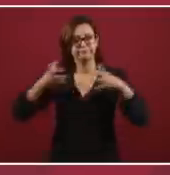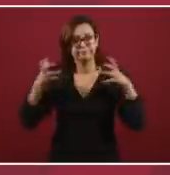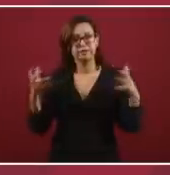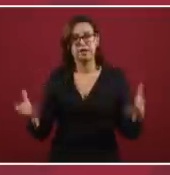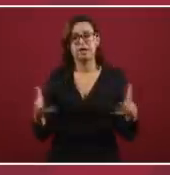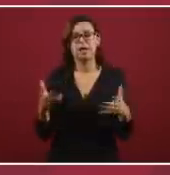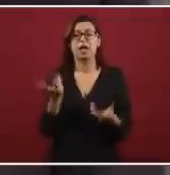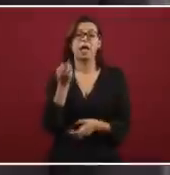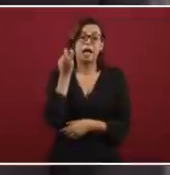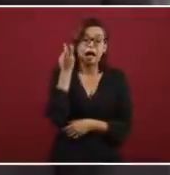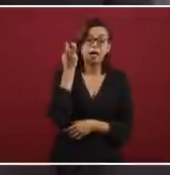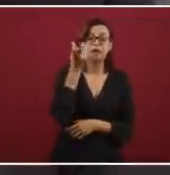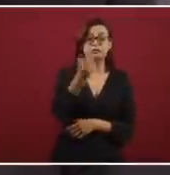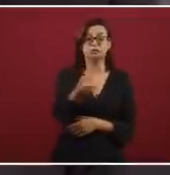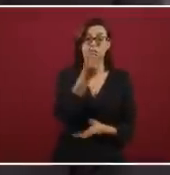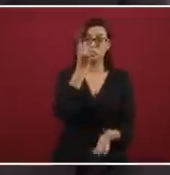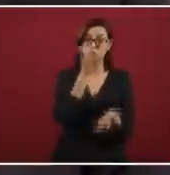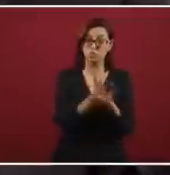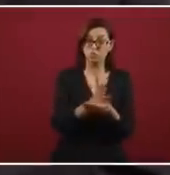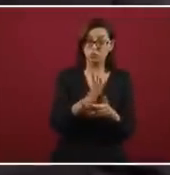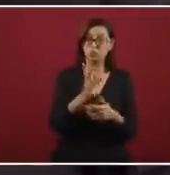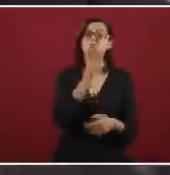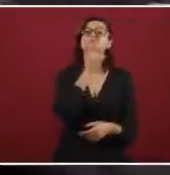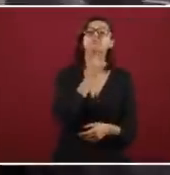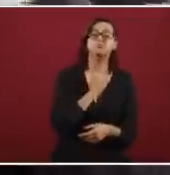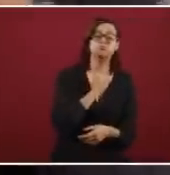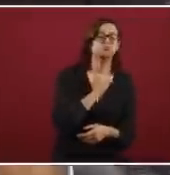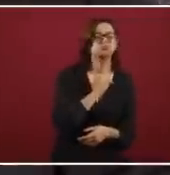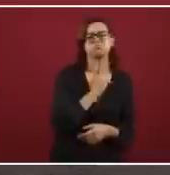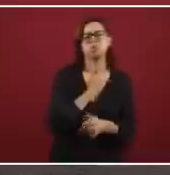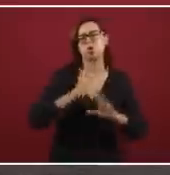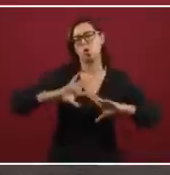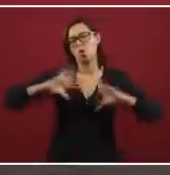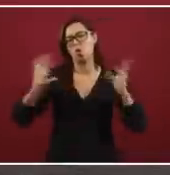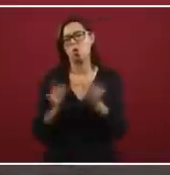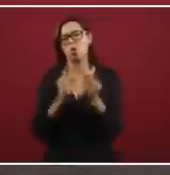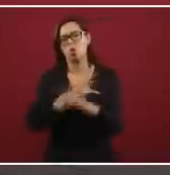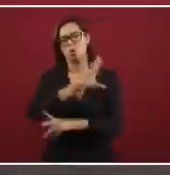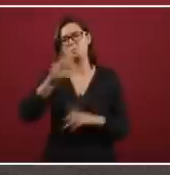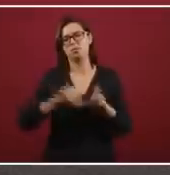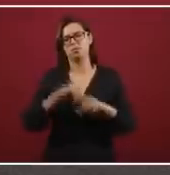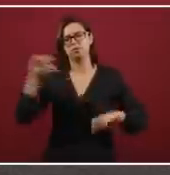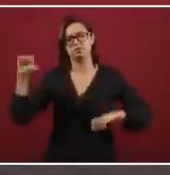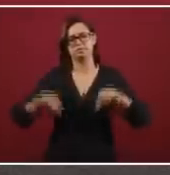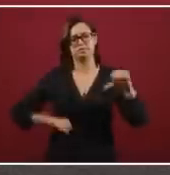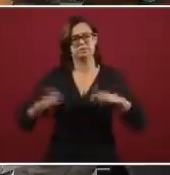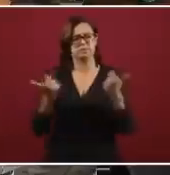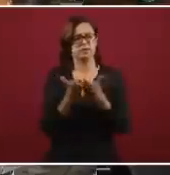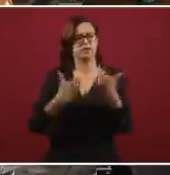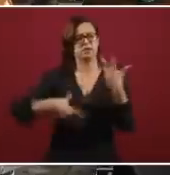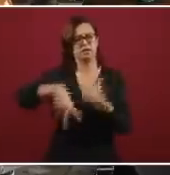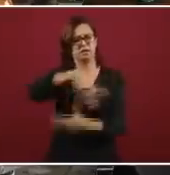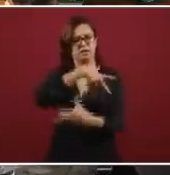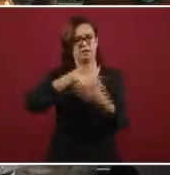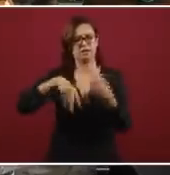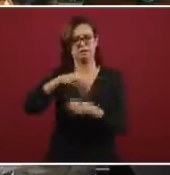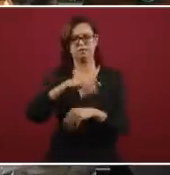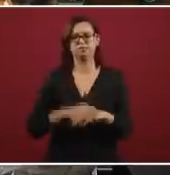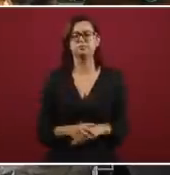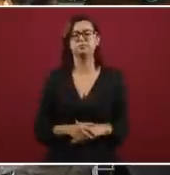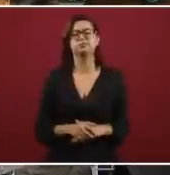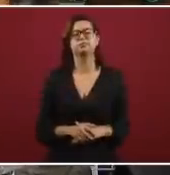a depender solo del petróleo, sino de toda la actividad económica en su conjunto. ¿Cómo está la relación